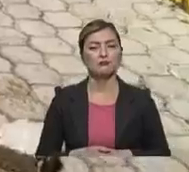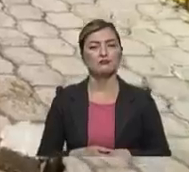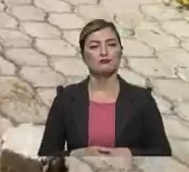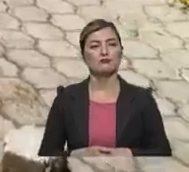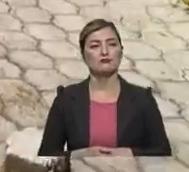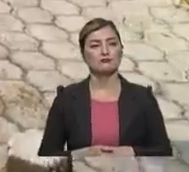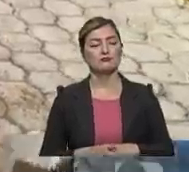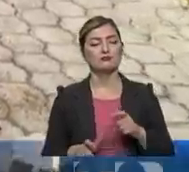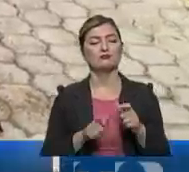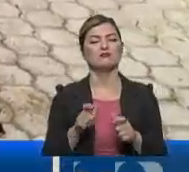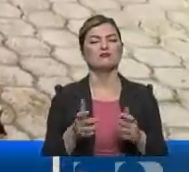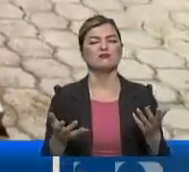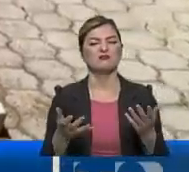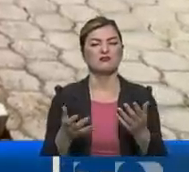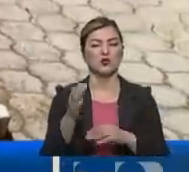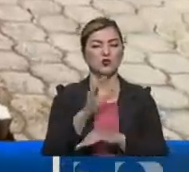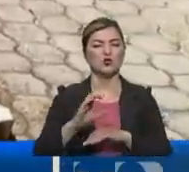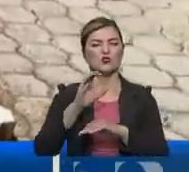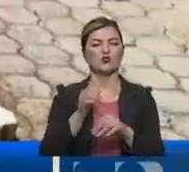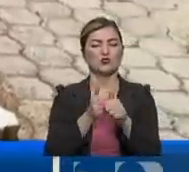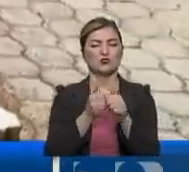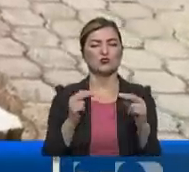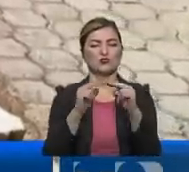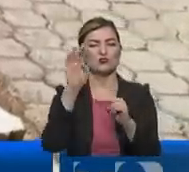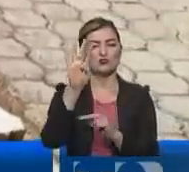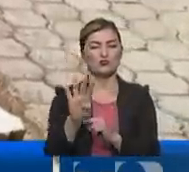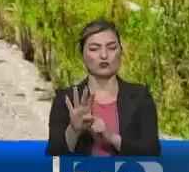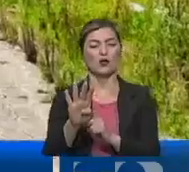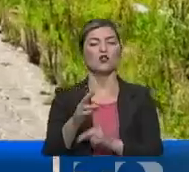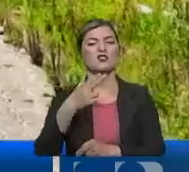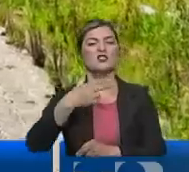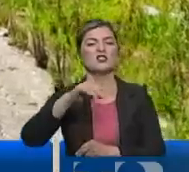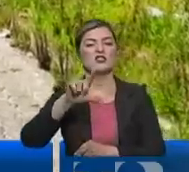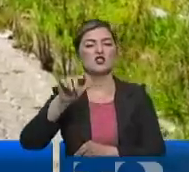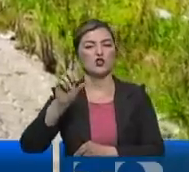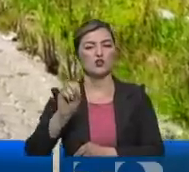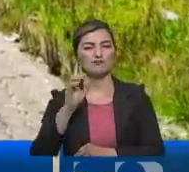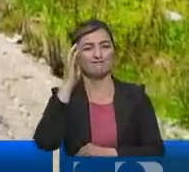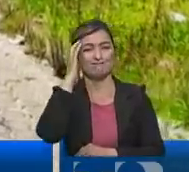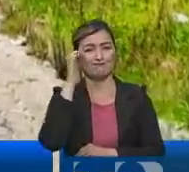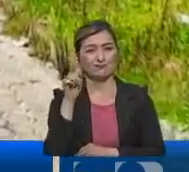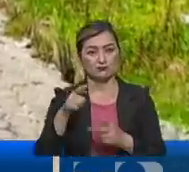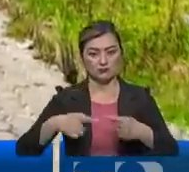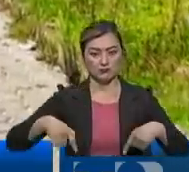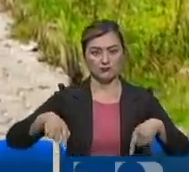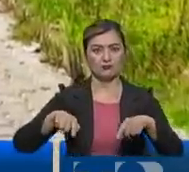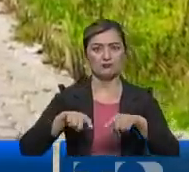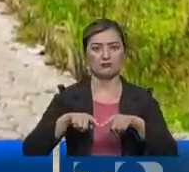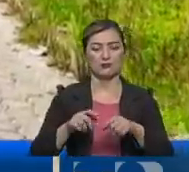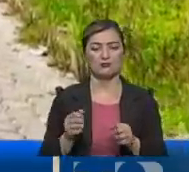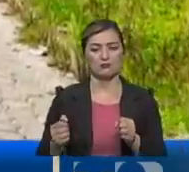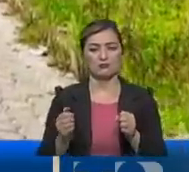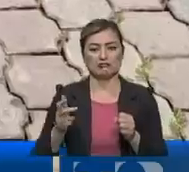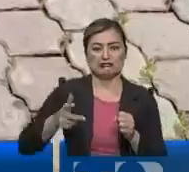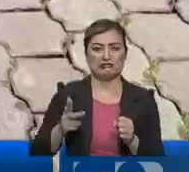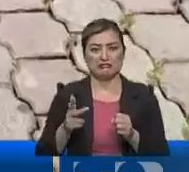Los moradores de Santo Domingo de Conocoto, a la altura del Puente 4 en el Valle de los Chillos, están preocupados por un hueco de grandes proporciones que complica la movilidad